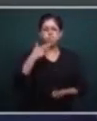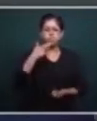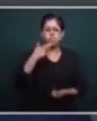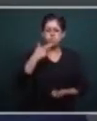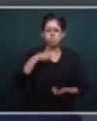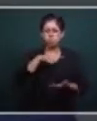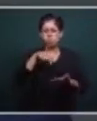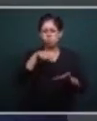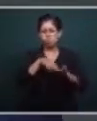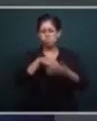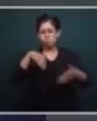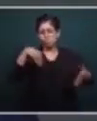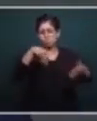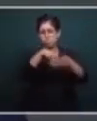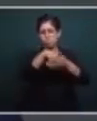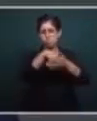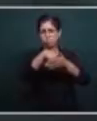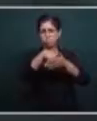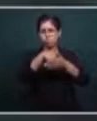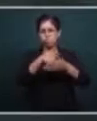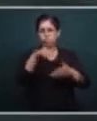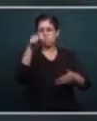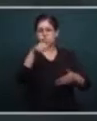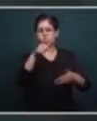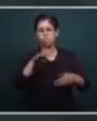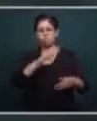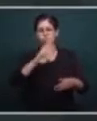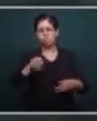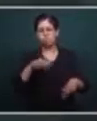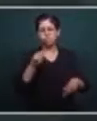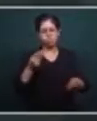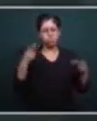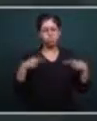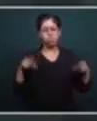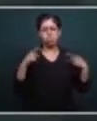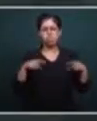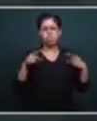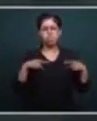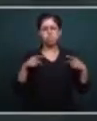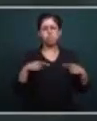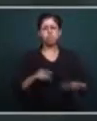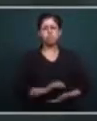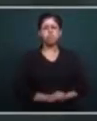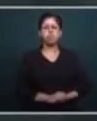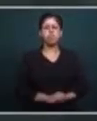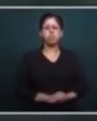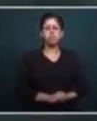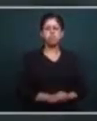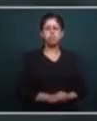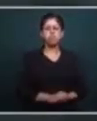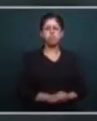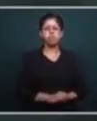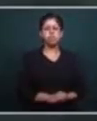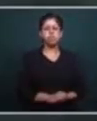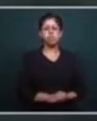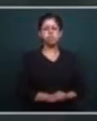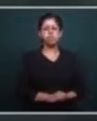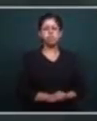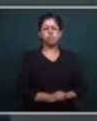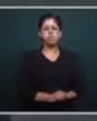son ciudades vecinas y hermanas, como lo